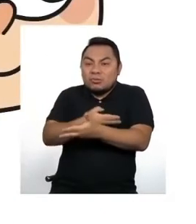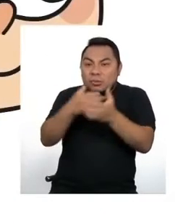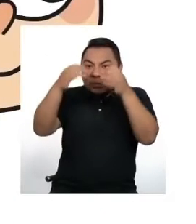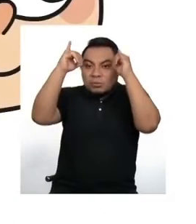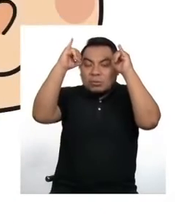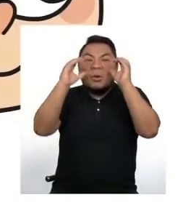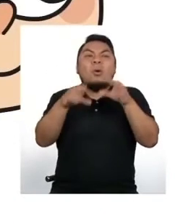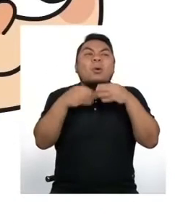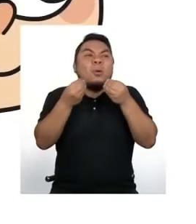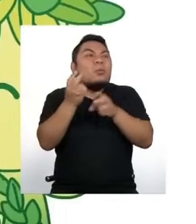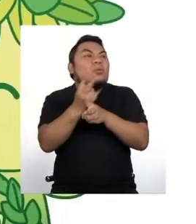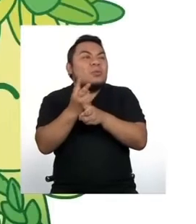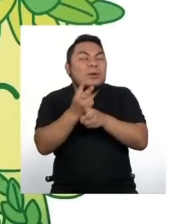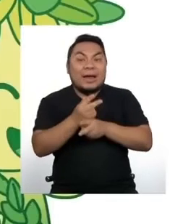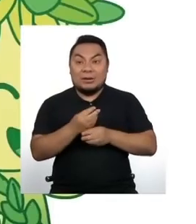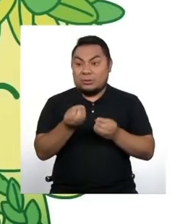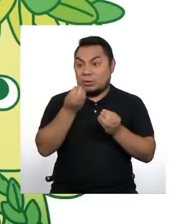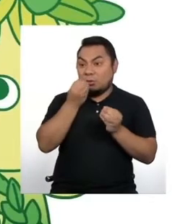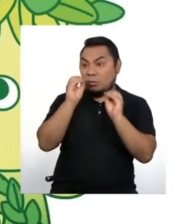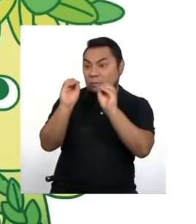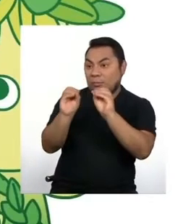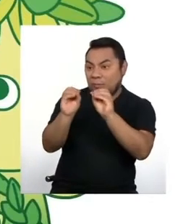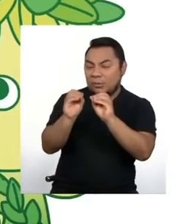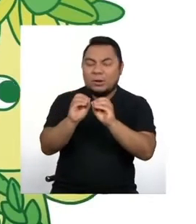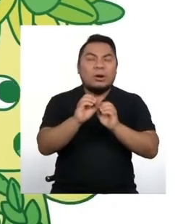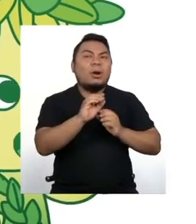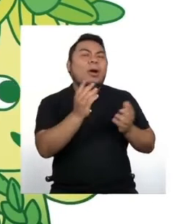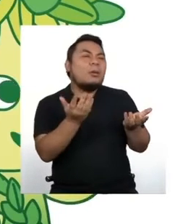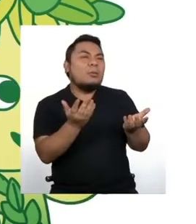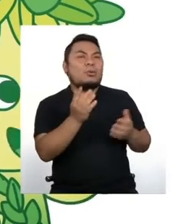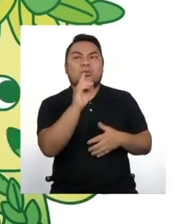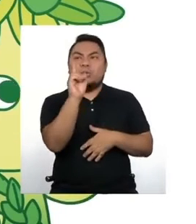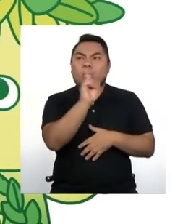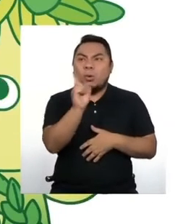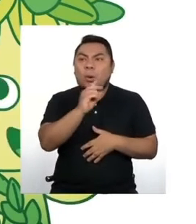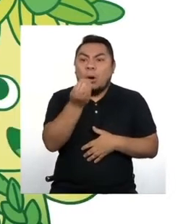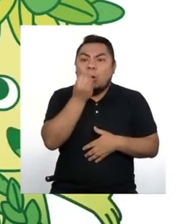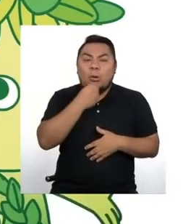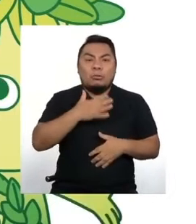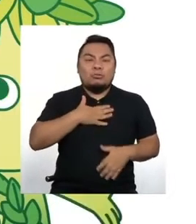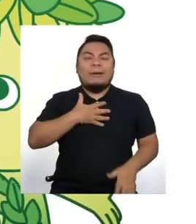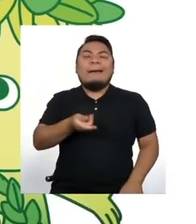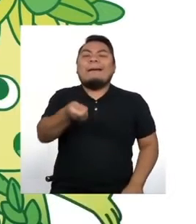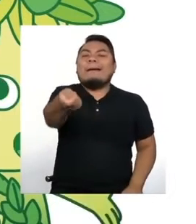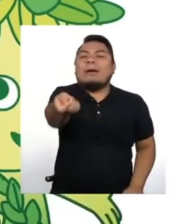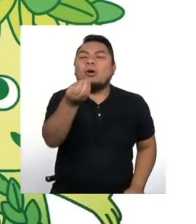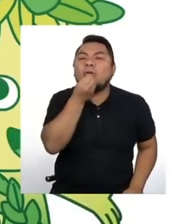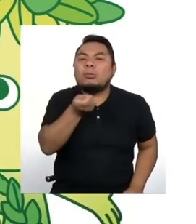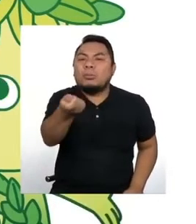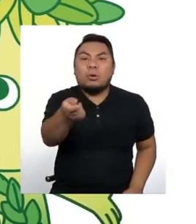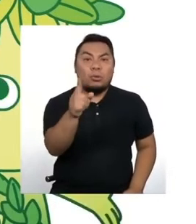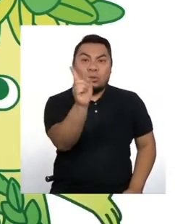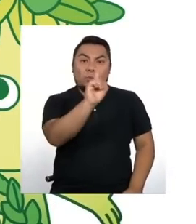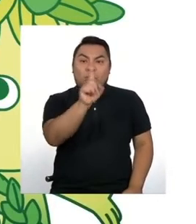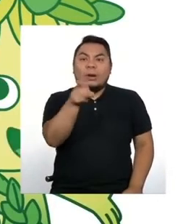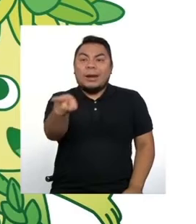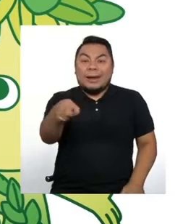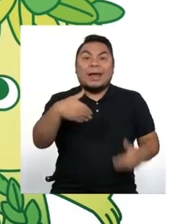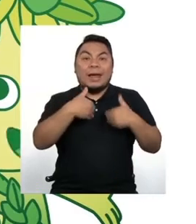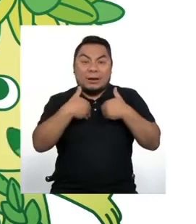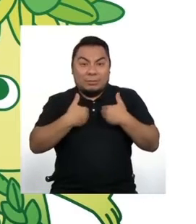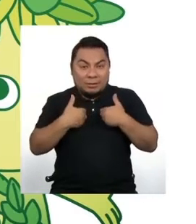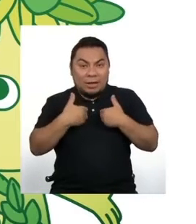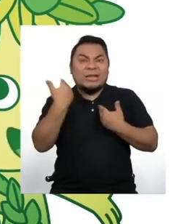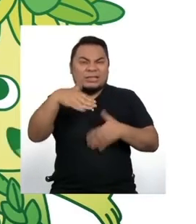ejemplo azul, y llámala o llámalo por su nombre. Espera a que te mire, que haga un gesto o